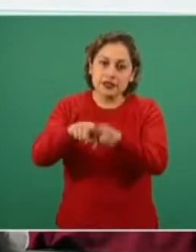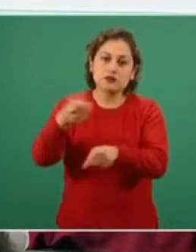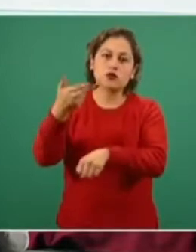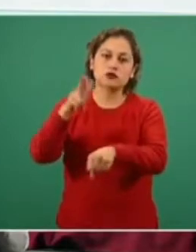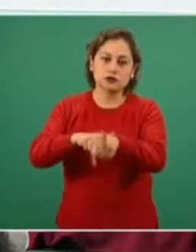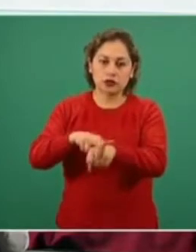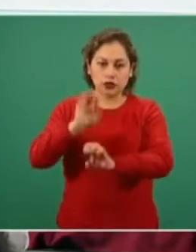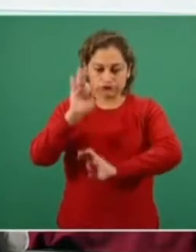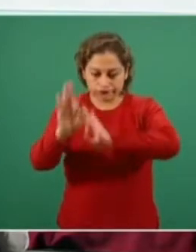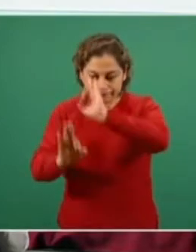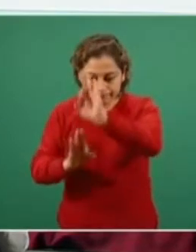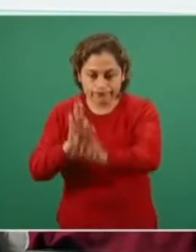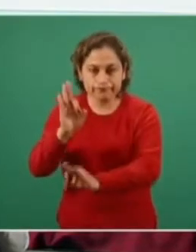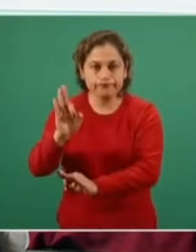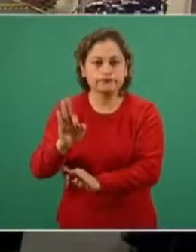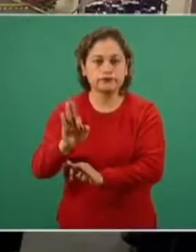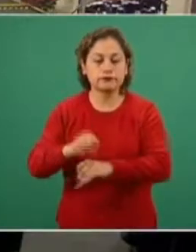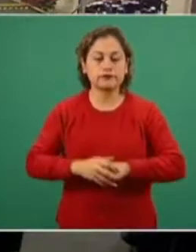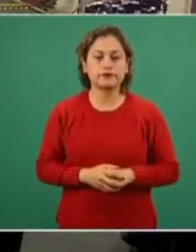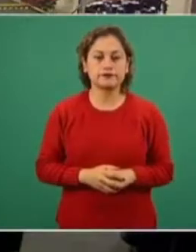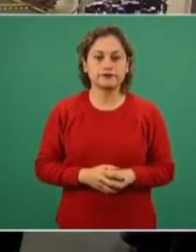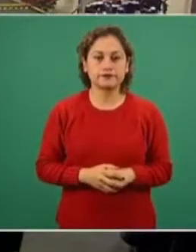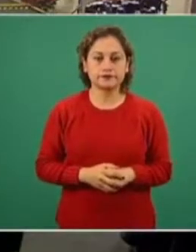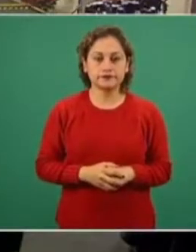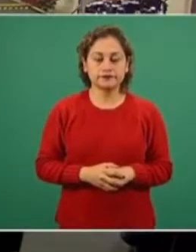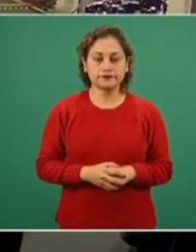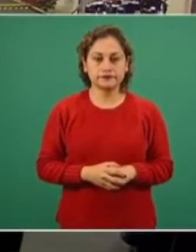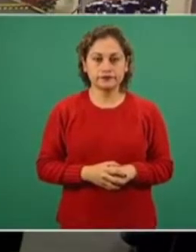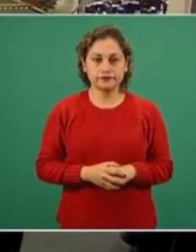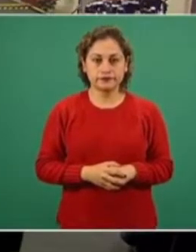de trabajo. La siguiente, por favor.